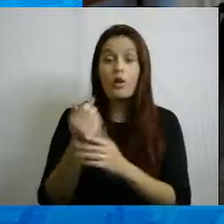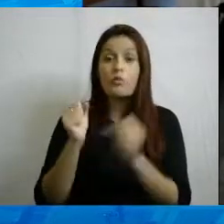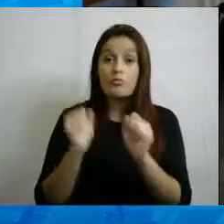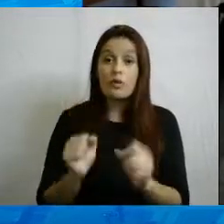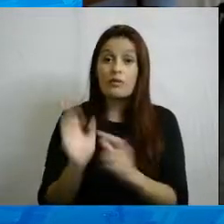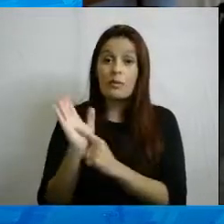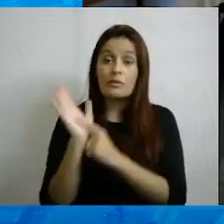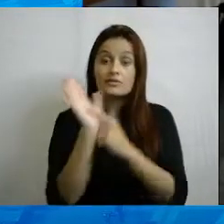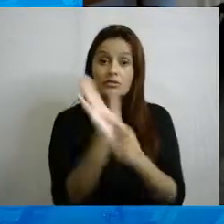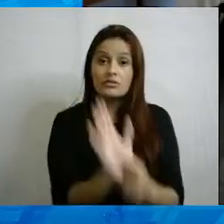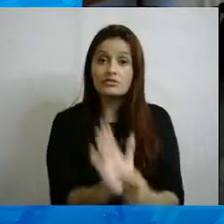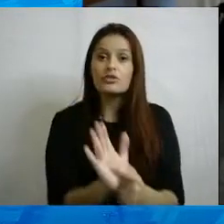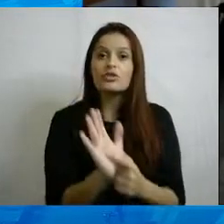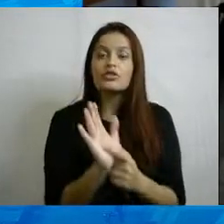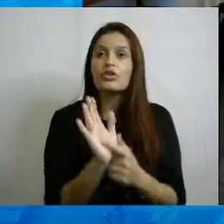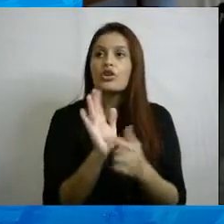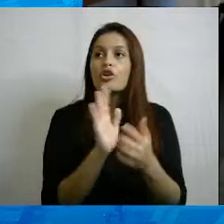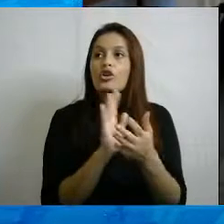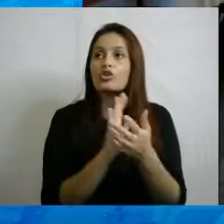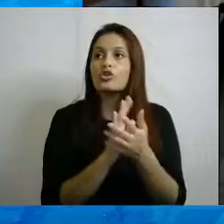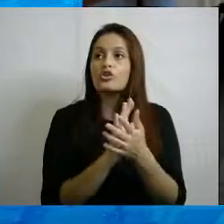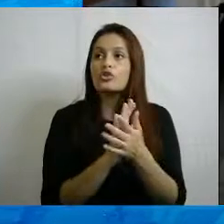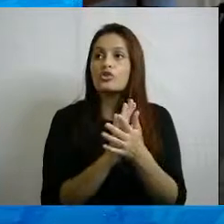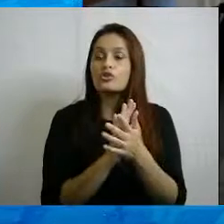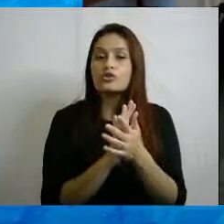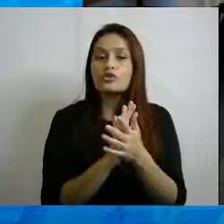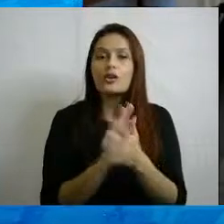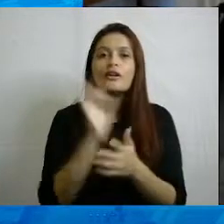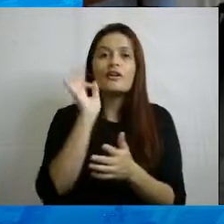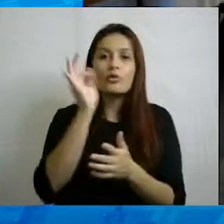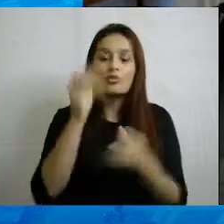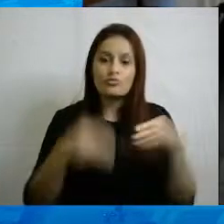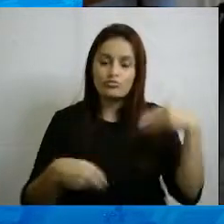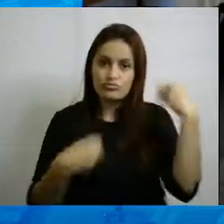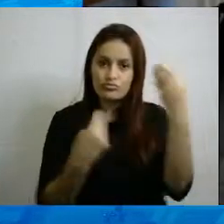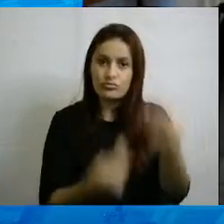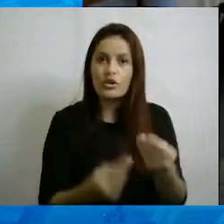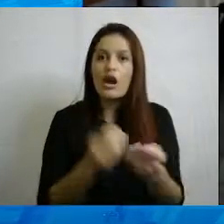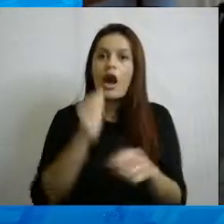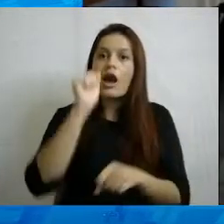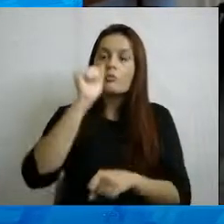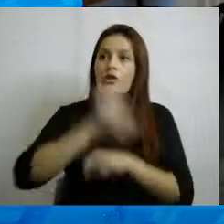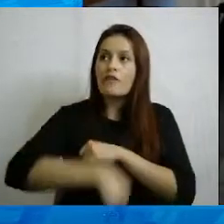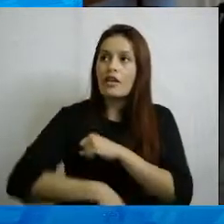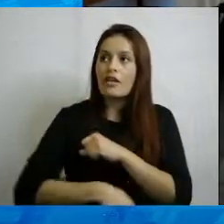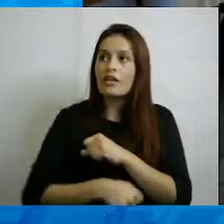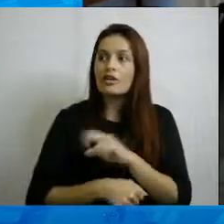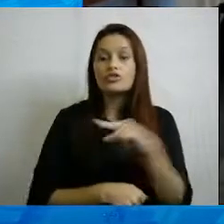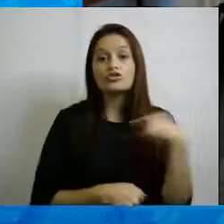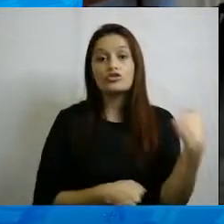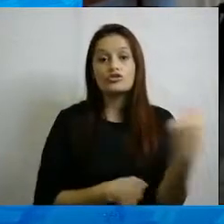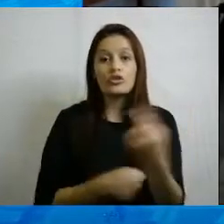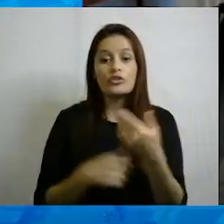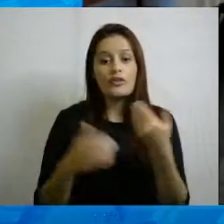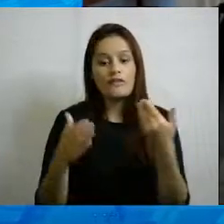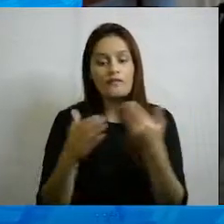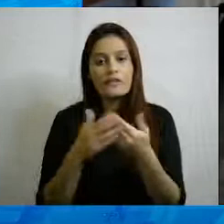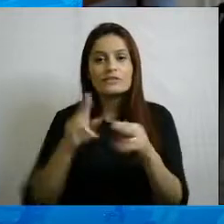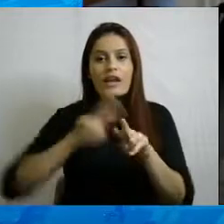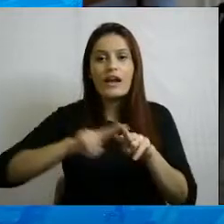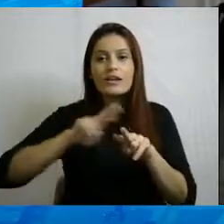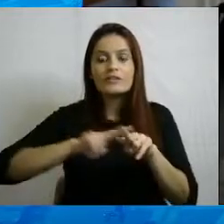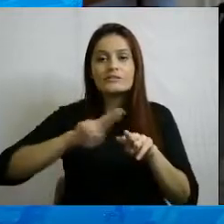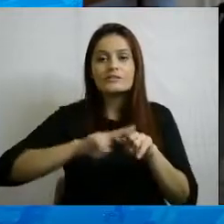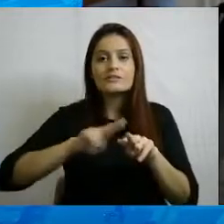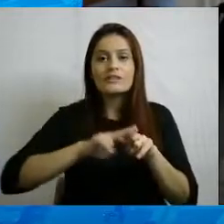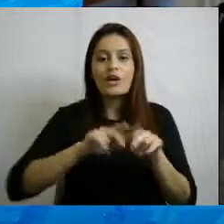si quiere, donde las dos propuestas, la primera propuesta fue aprobada, nos pusimos un plazo de que sea ejecutada